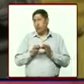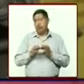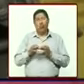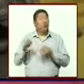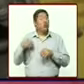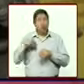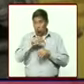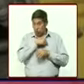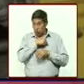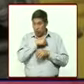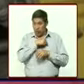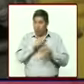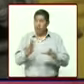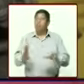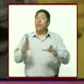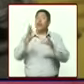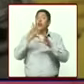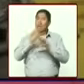haciendo nosotros,